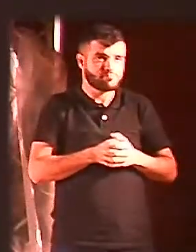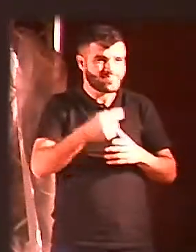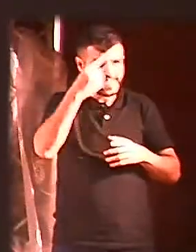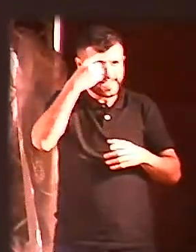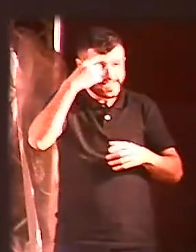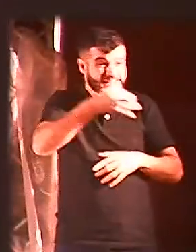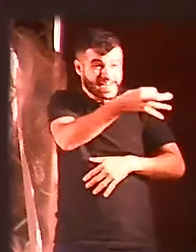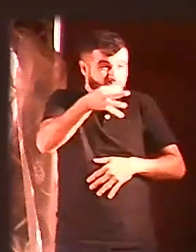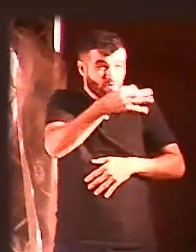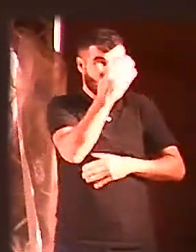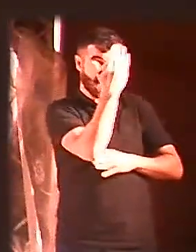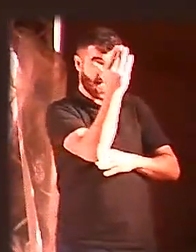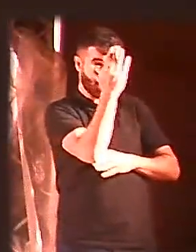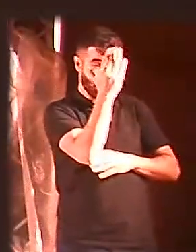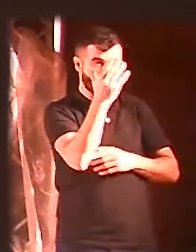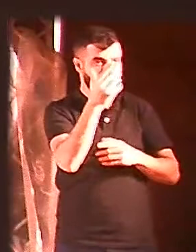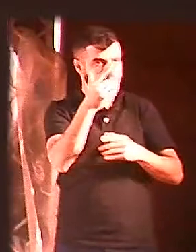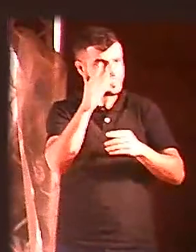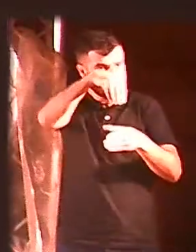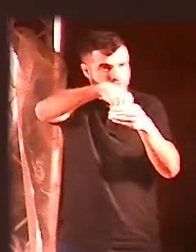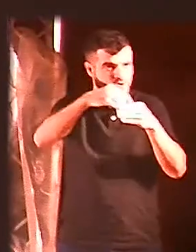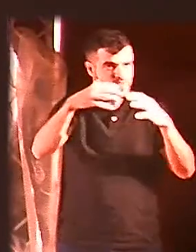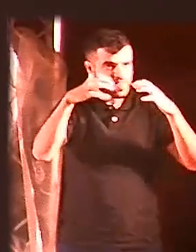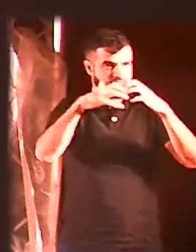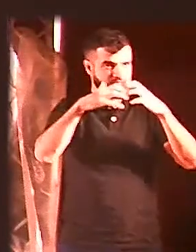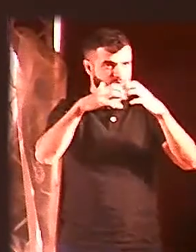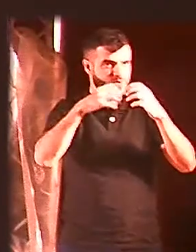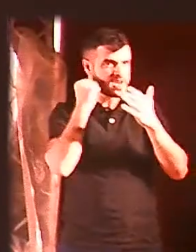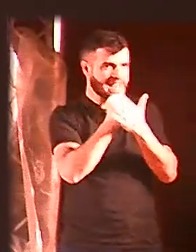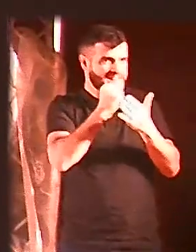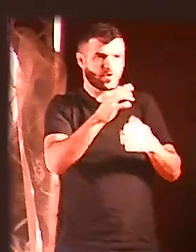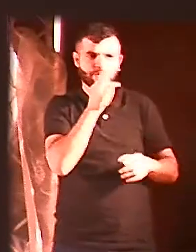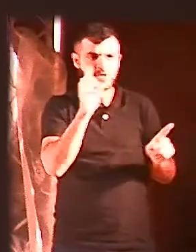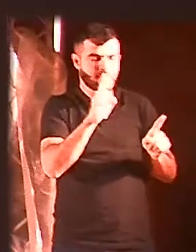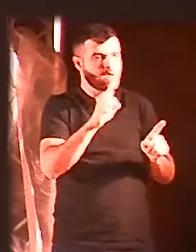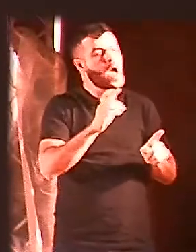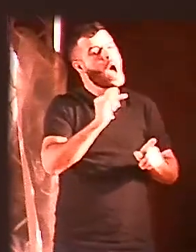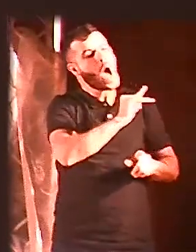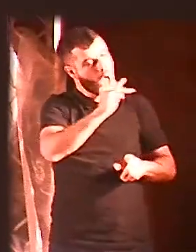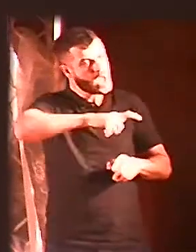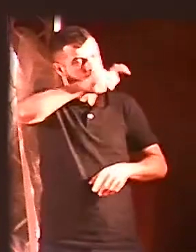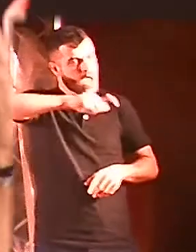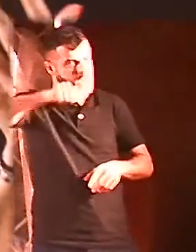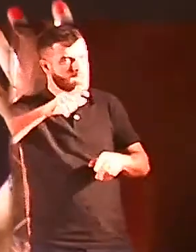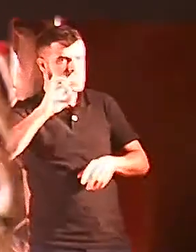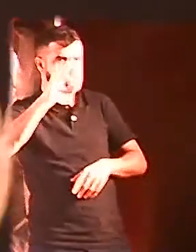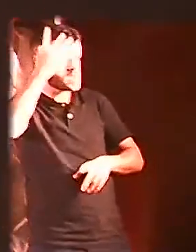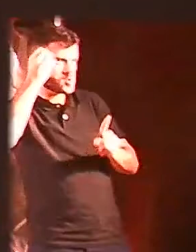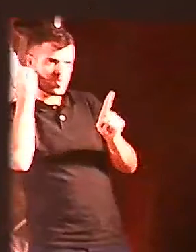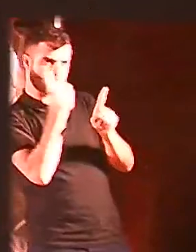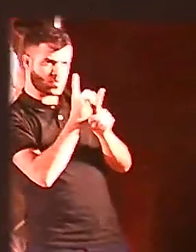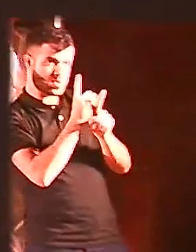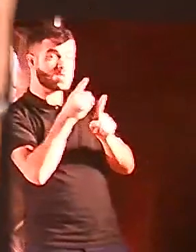neurona espejo en el cerebro humano. Y son muchos los detractores de esta idea. Y es que lo que pasó a